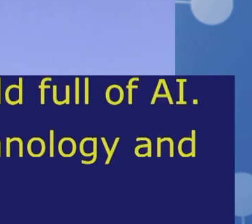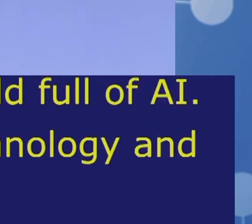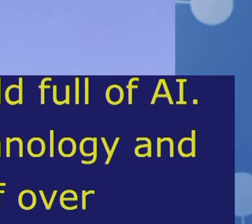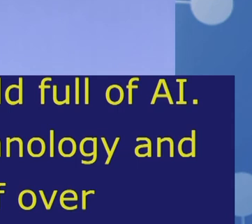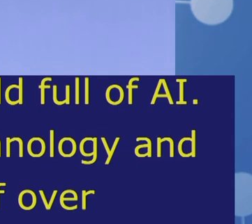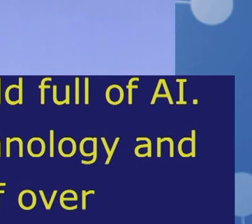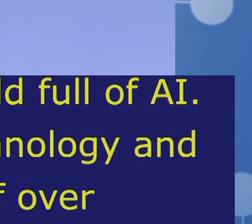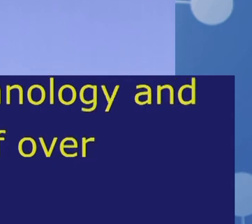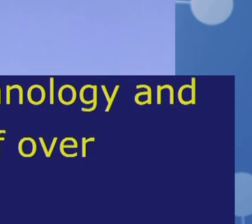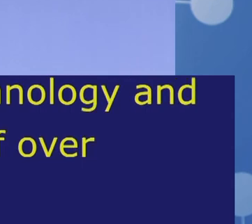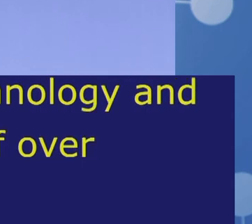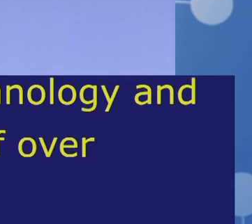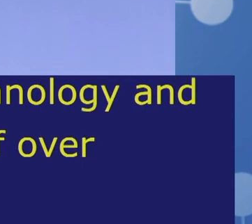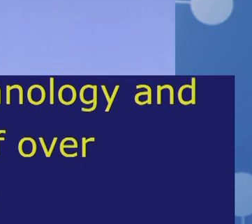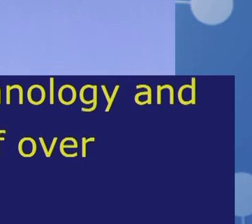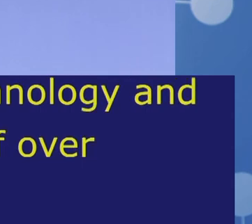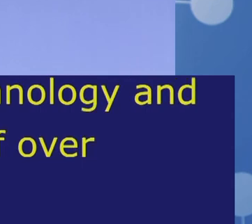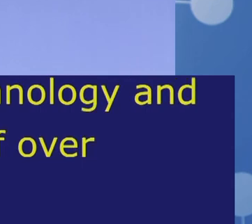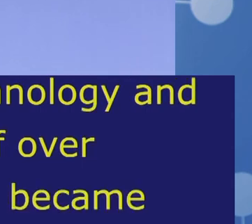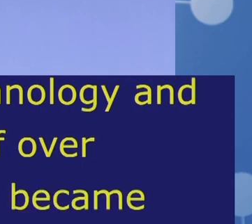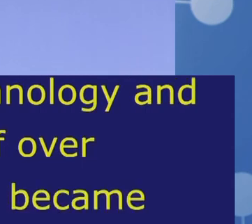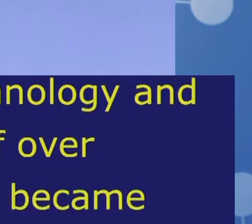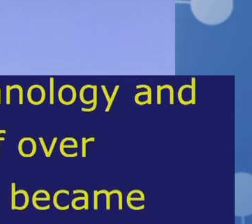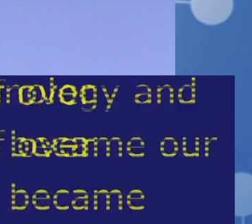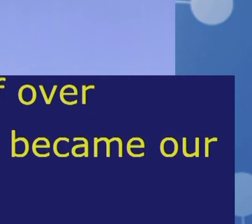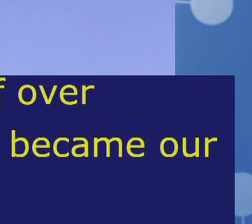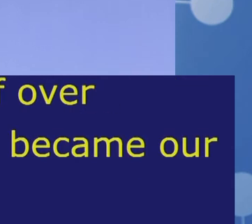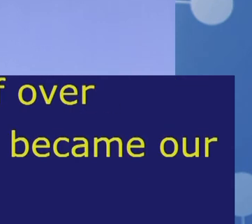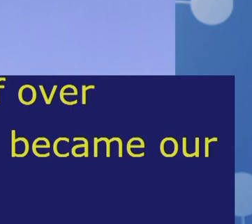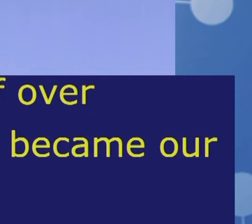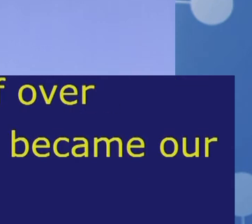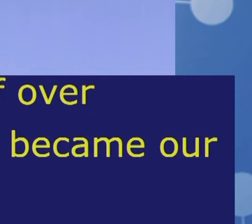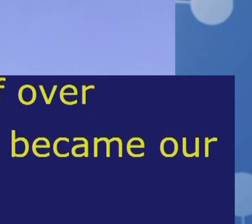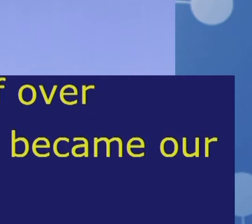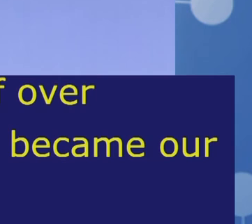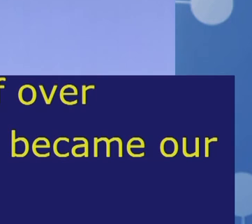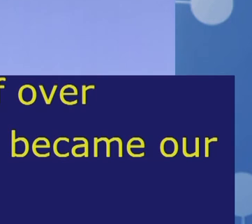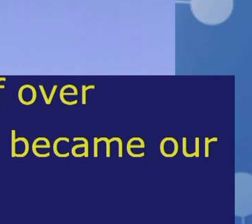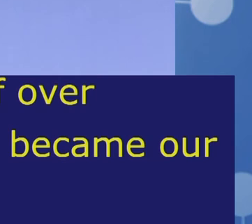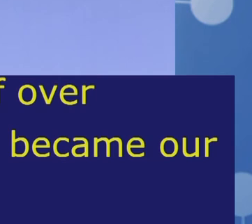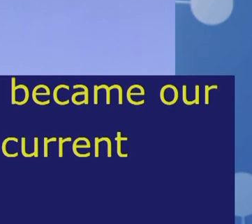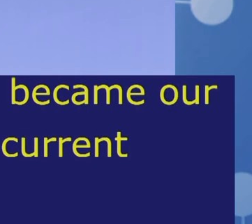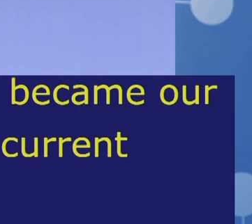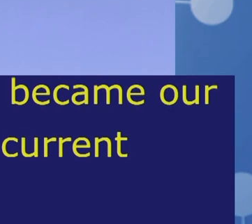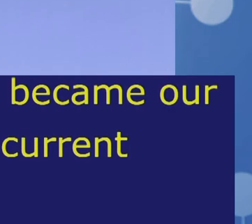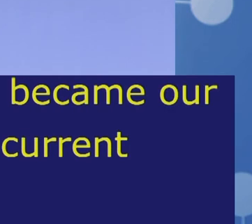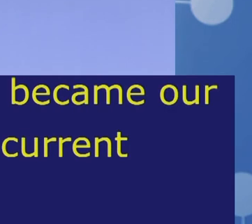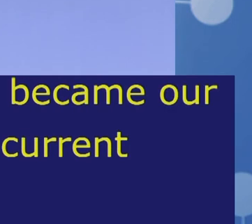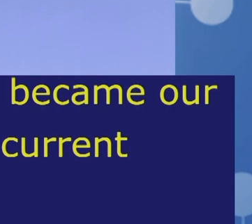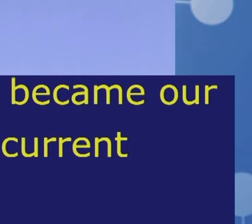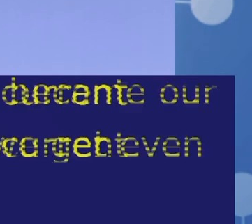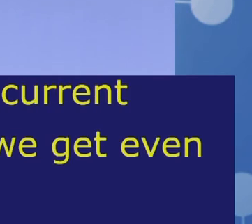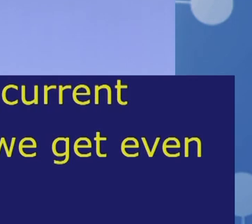de la inteligencia artificial. Estamos rodeados de la tecnología. Vivimos en un mundo en que